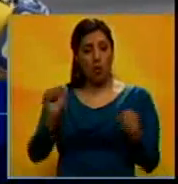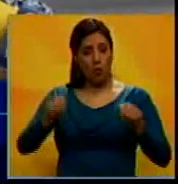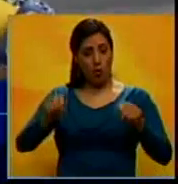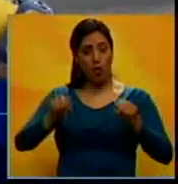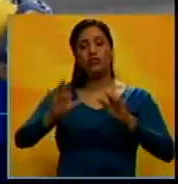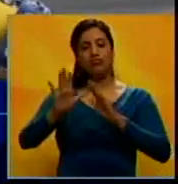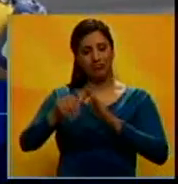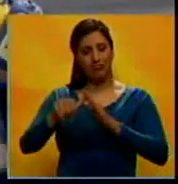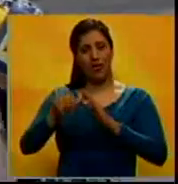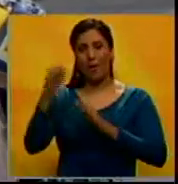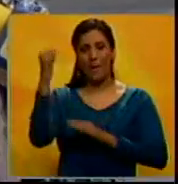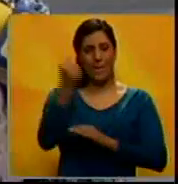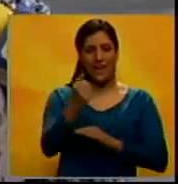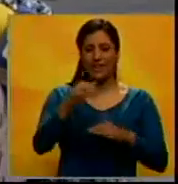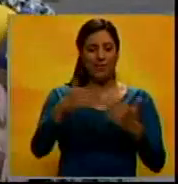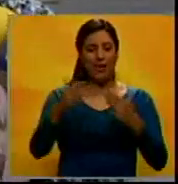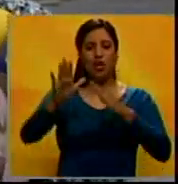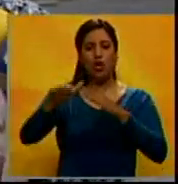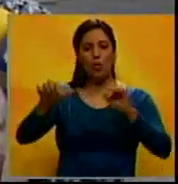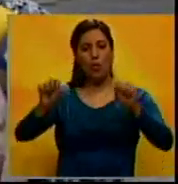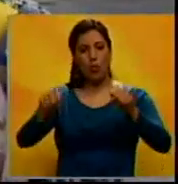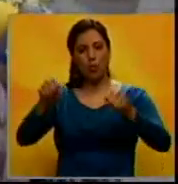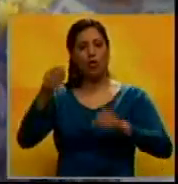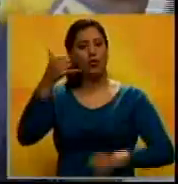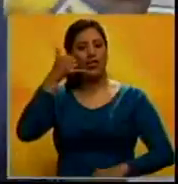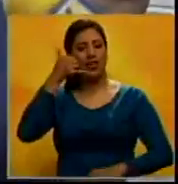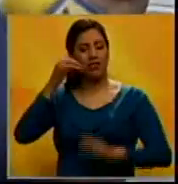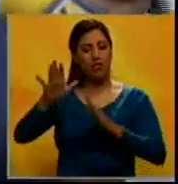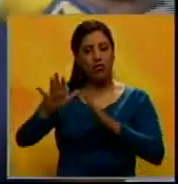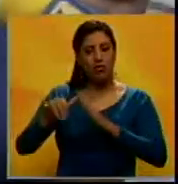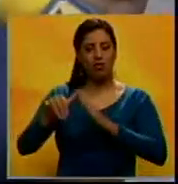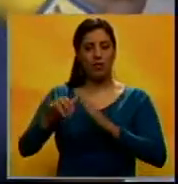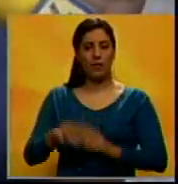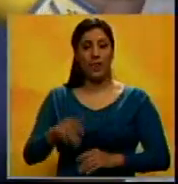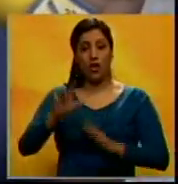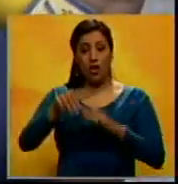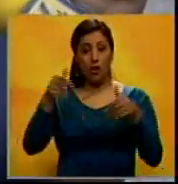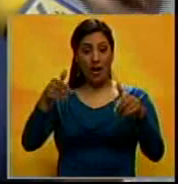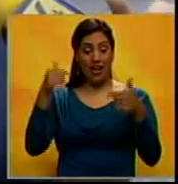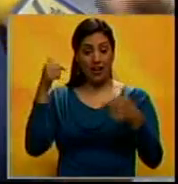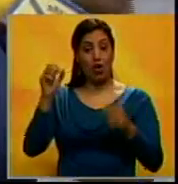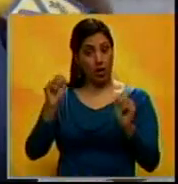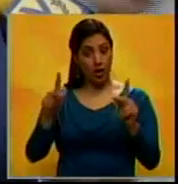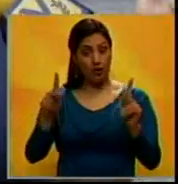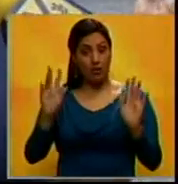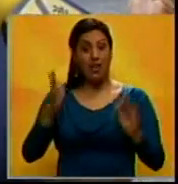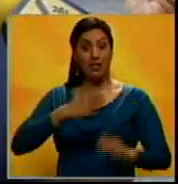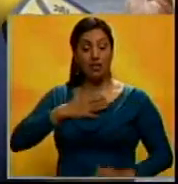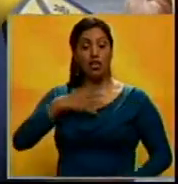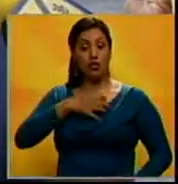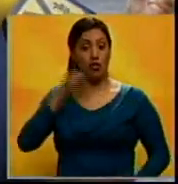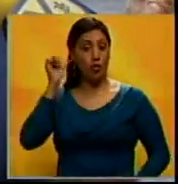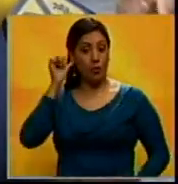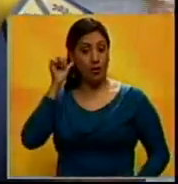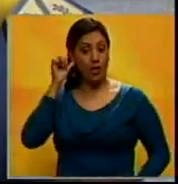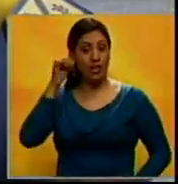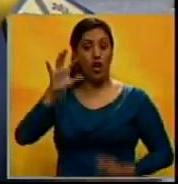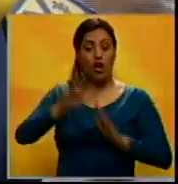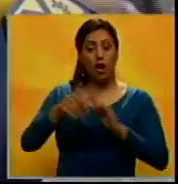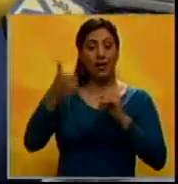se la robaron, lo mataron para robarle su moto y su celular. Nos atracaron ahí. Ok, a mis sobrinas le quitaron